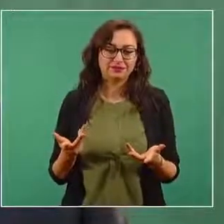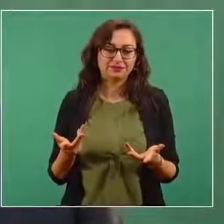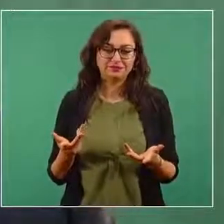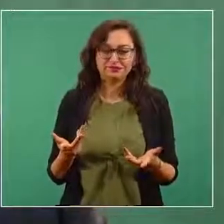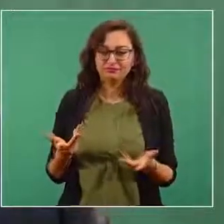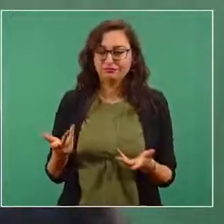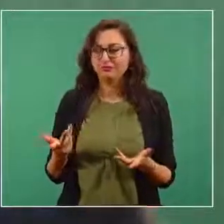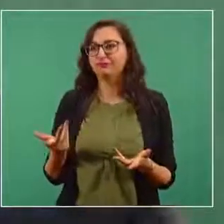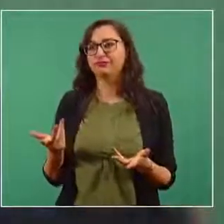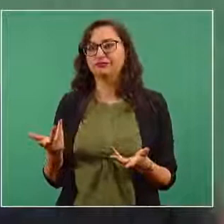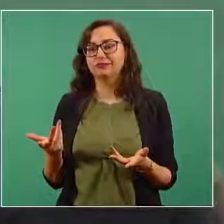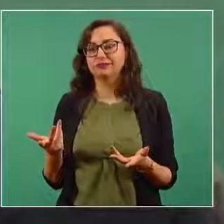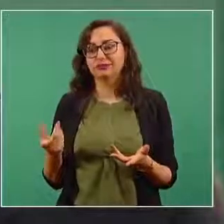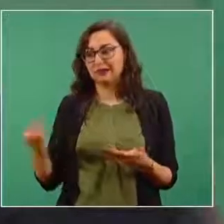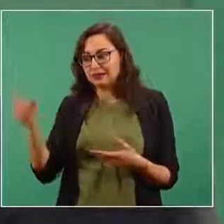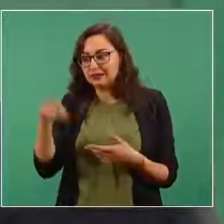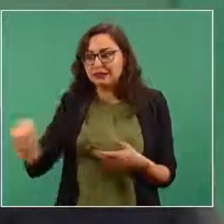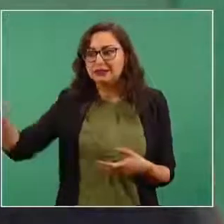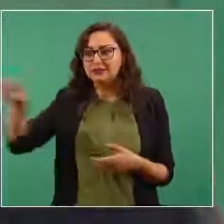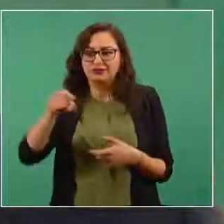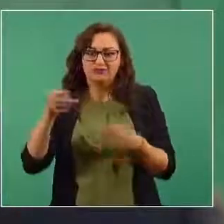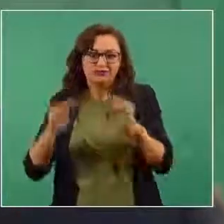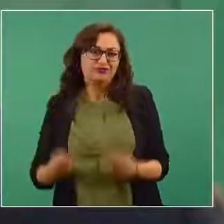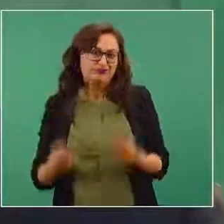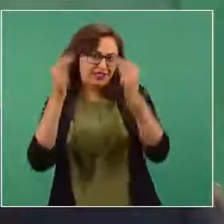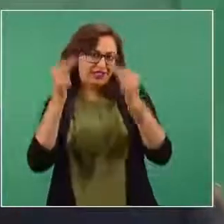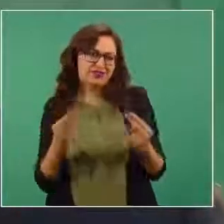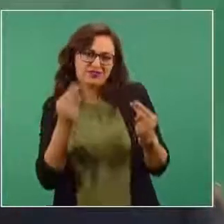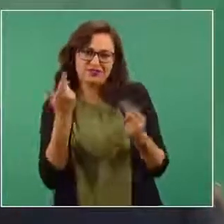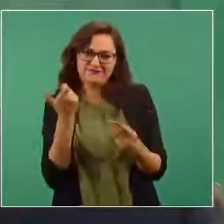y sacando provecho